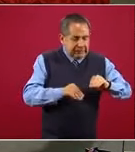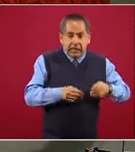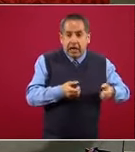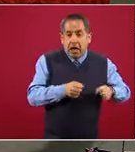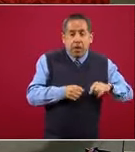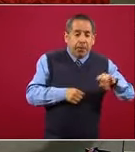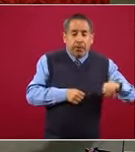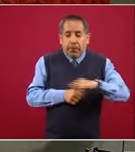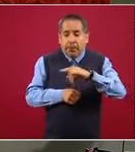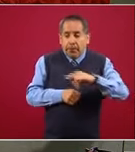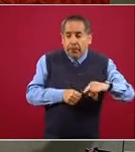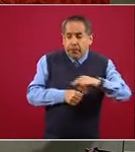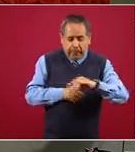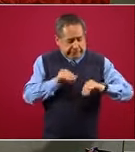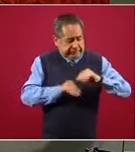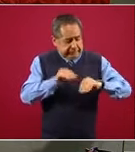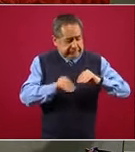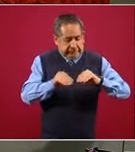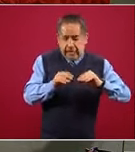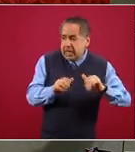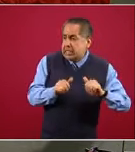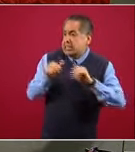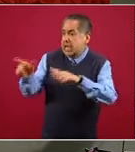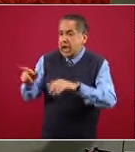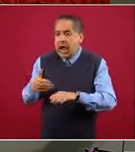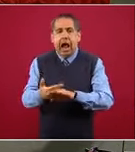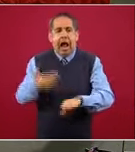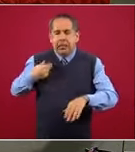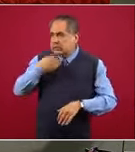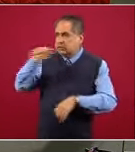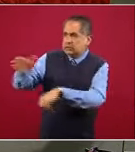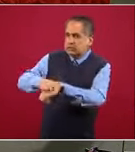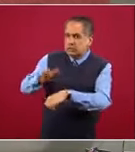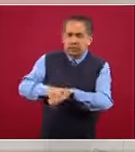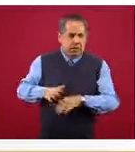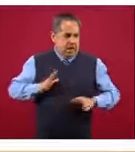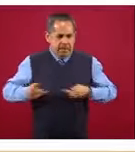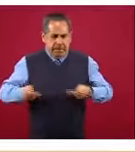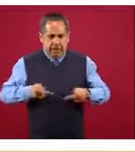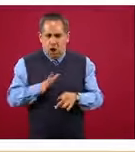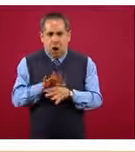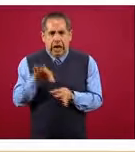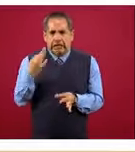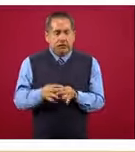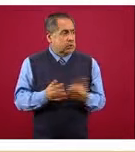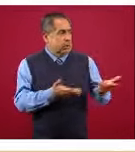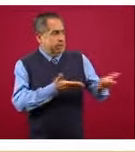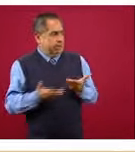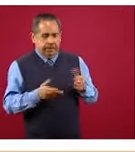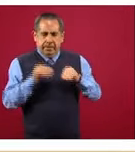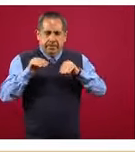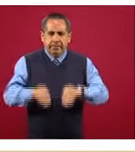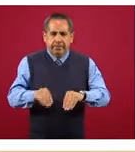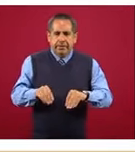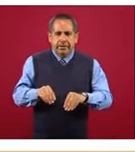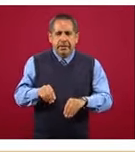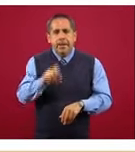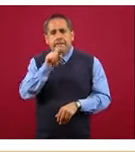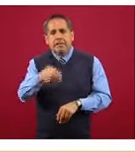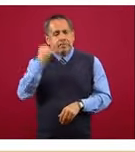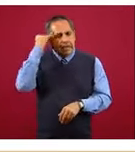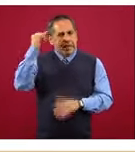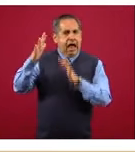Entonces, el SAMU, pues ustedes pueden ver, es un sistema que deriva del modelo francés y que tiene por cabeza el Centro